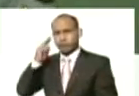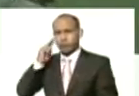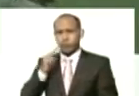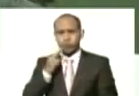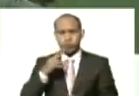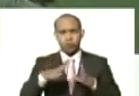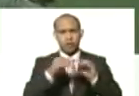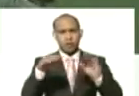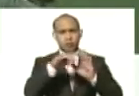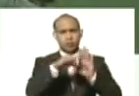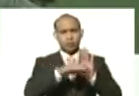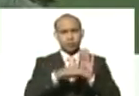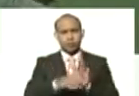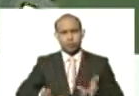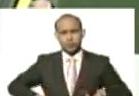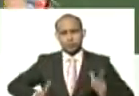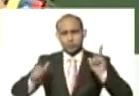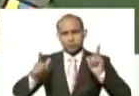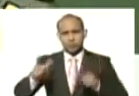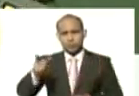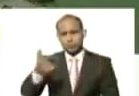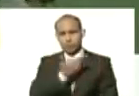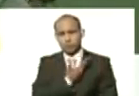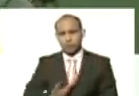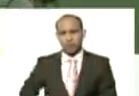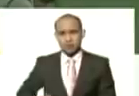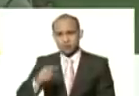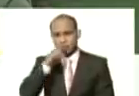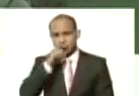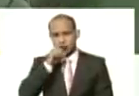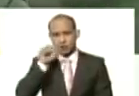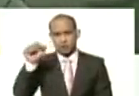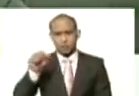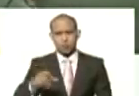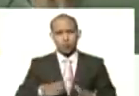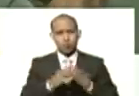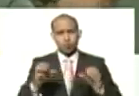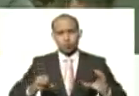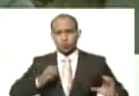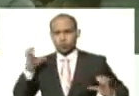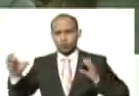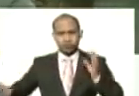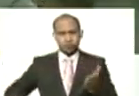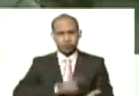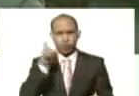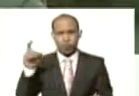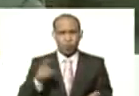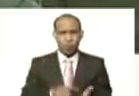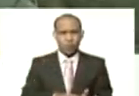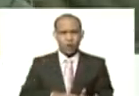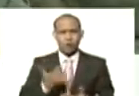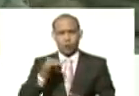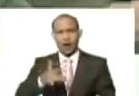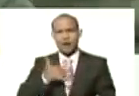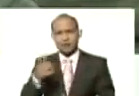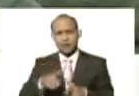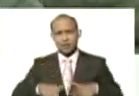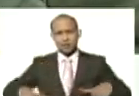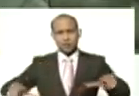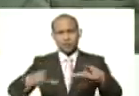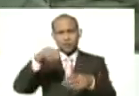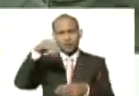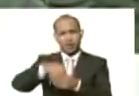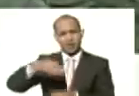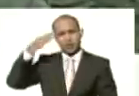ya autorizado por usted, ya con una efervescencia, una animosidad que se siente en los cuarteles,